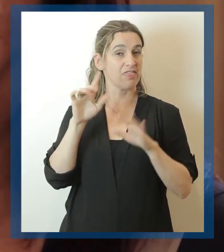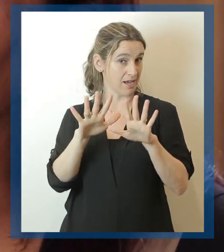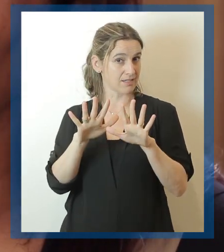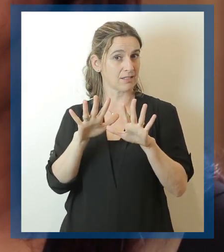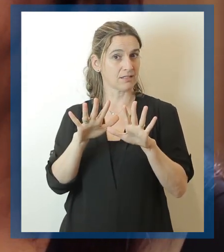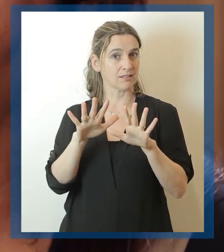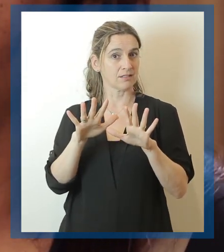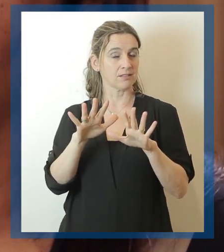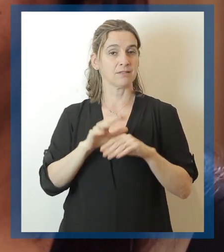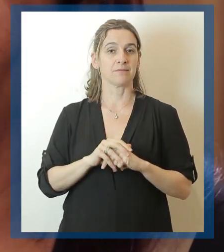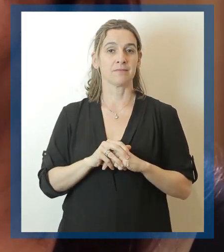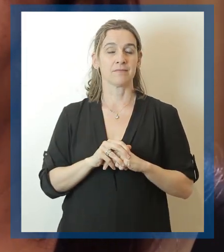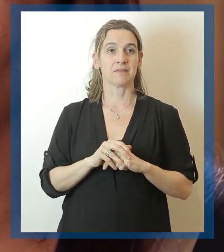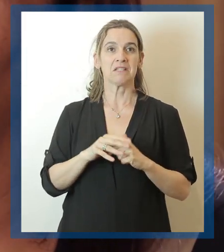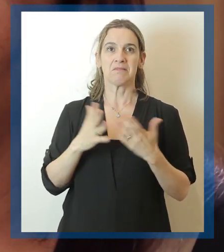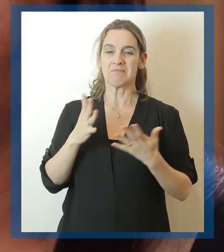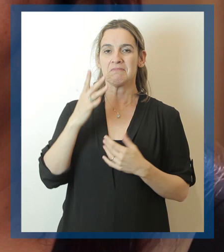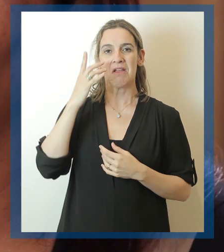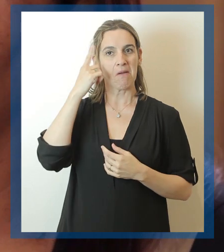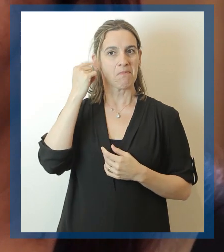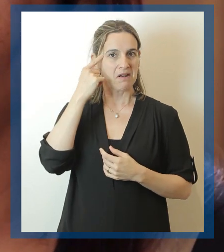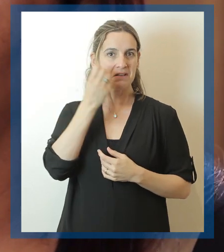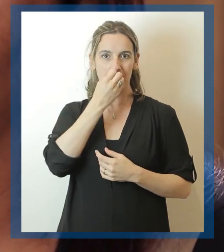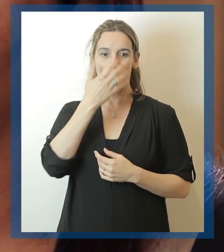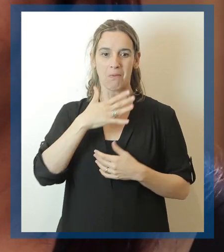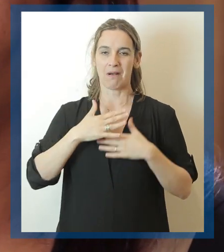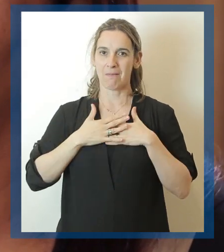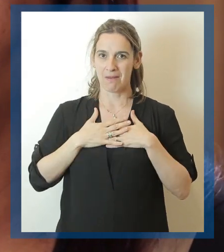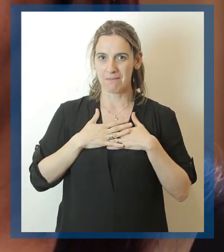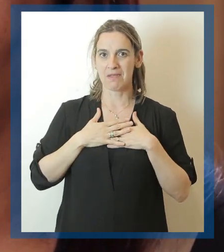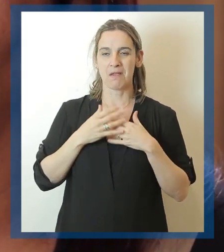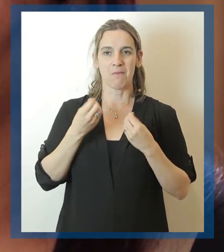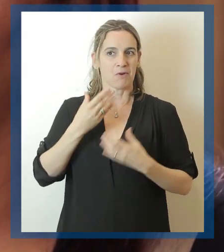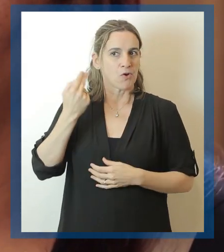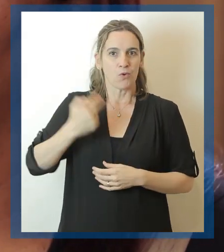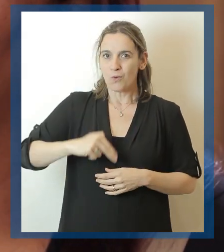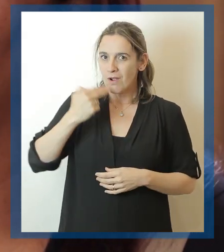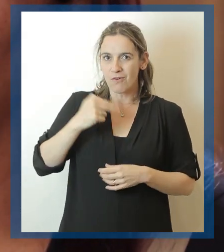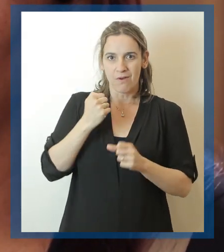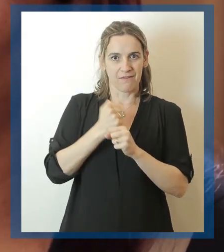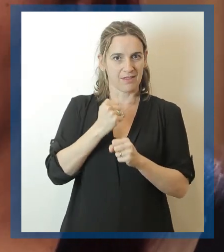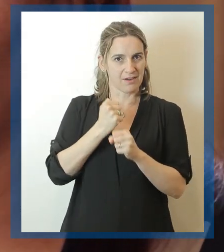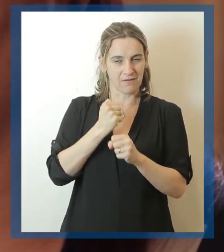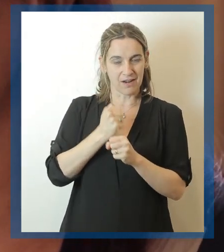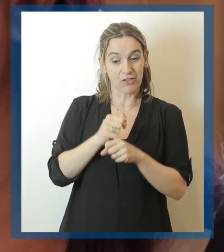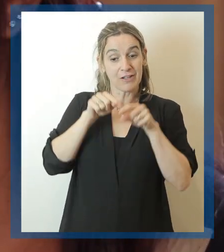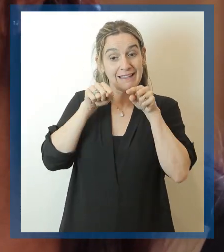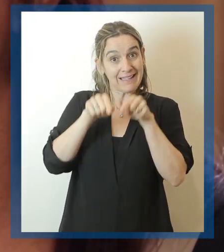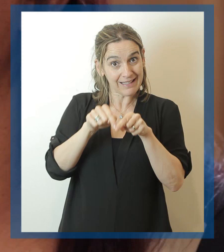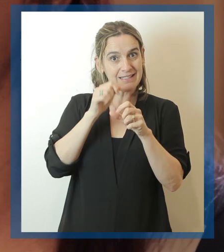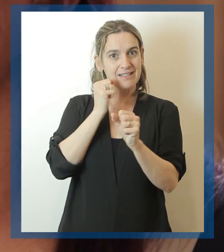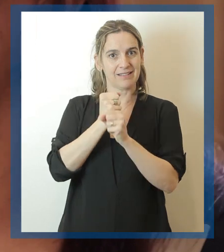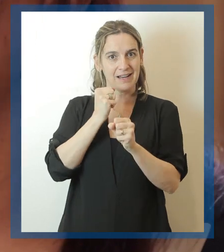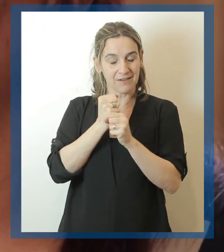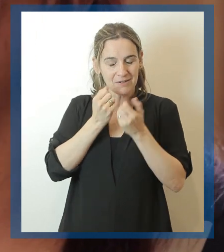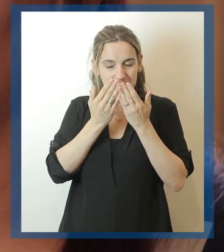trabajé en Uruguay Trabaja en el 2010 y fue una experiencia buena